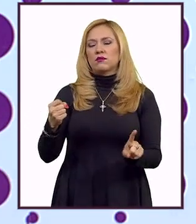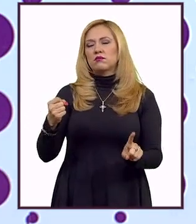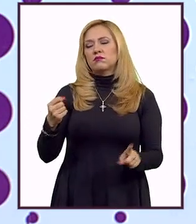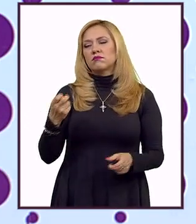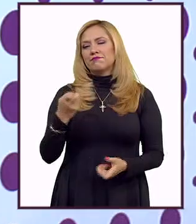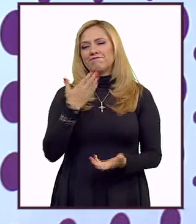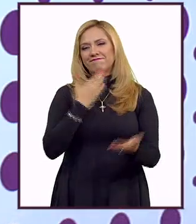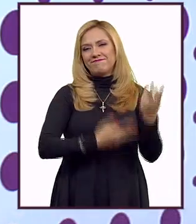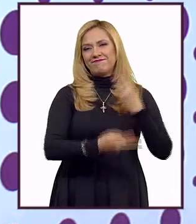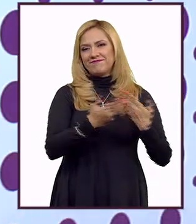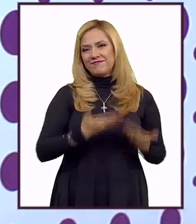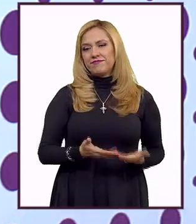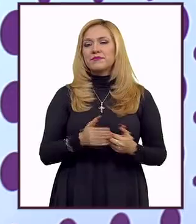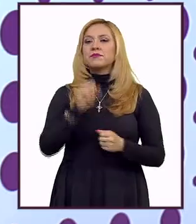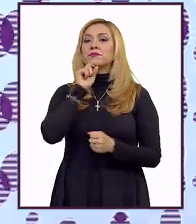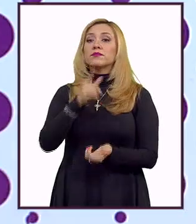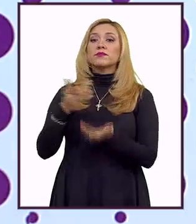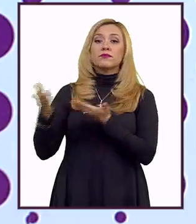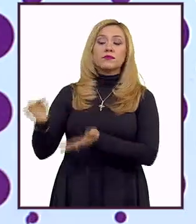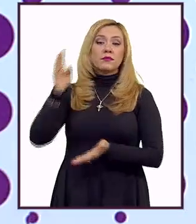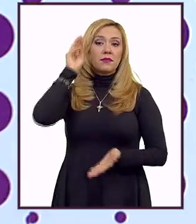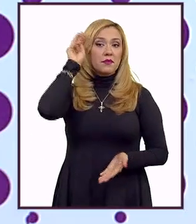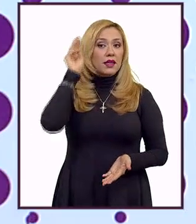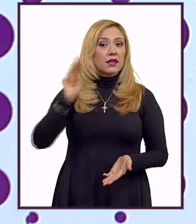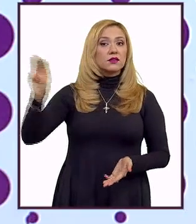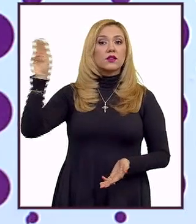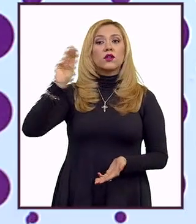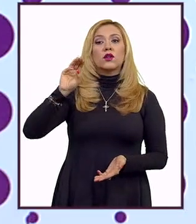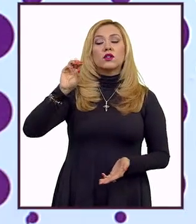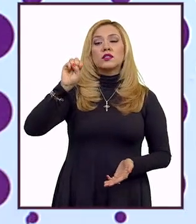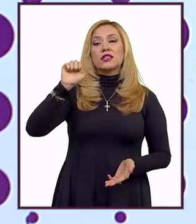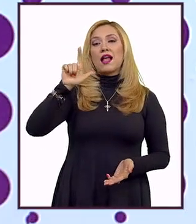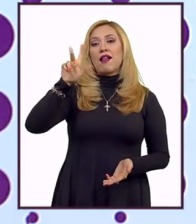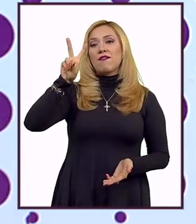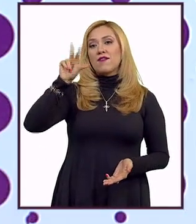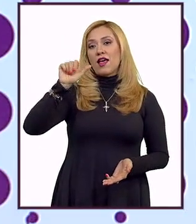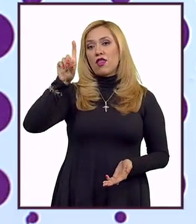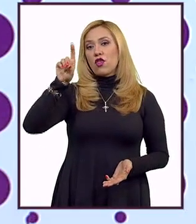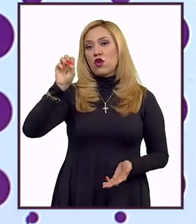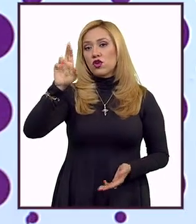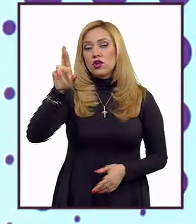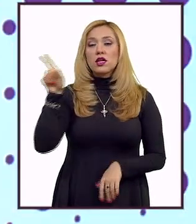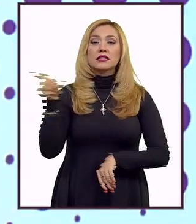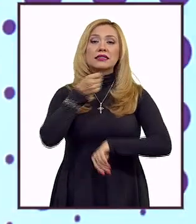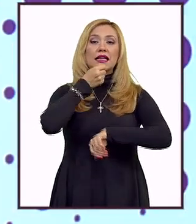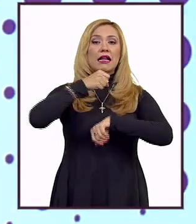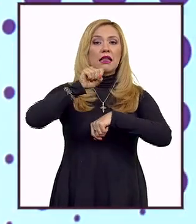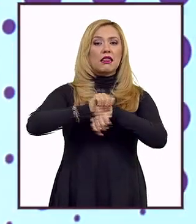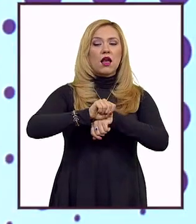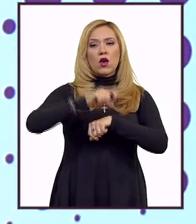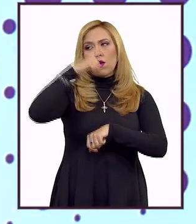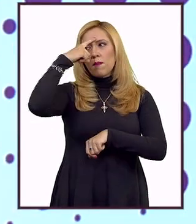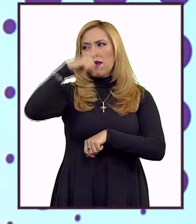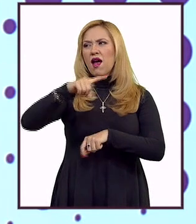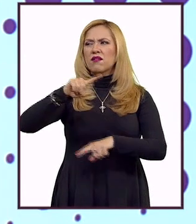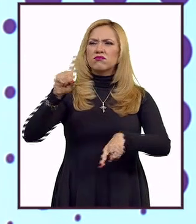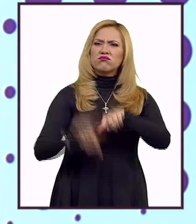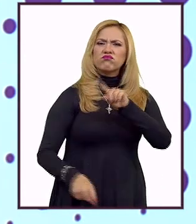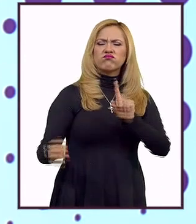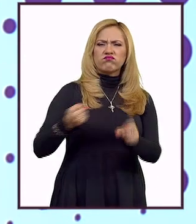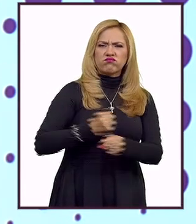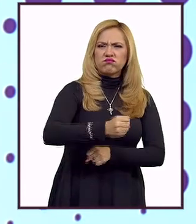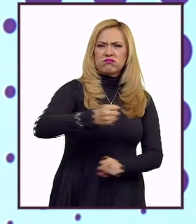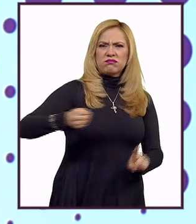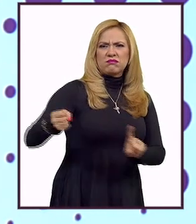gracias, Roberto. Asimismo, presento al maestro Salvador Leiva Morelos Zaragoza, secretario técnico de combate a la tortura, tratos crueles